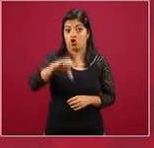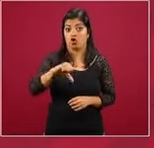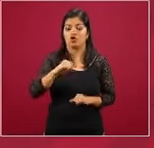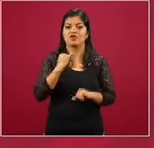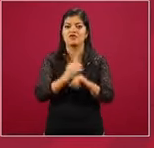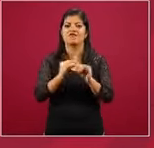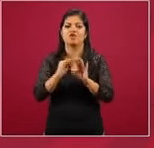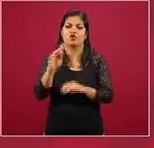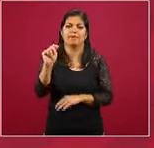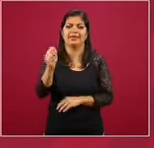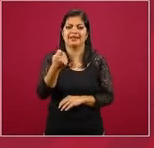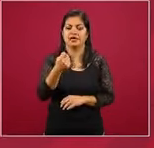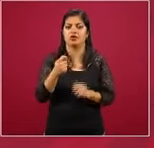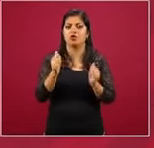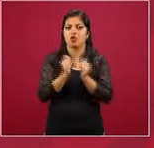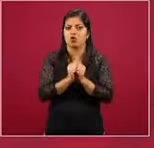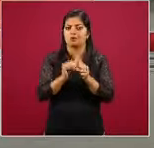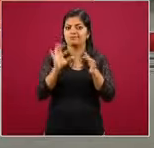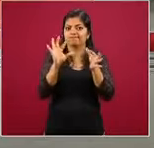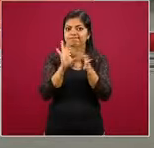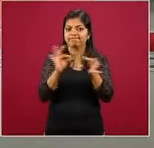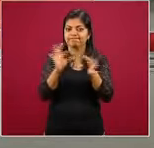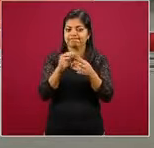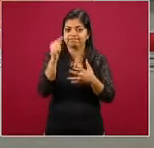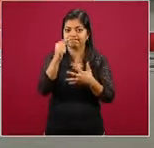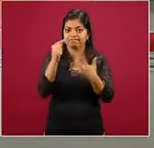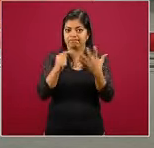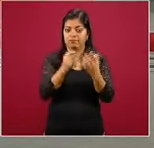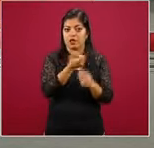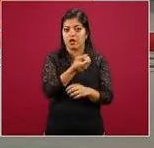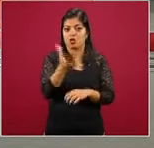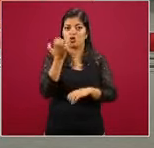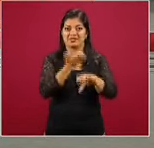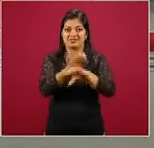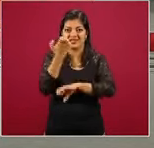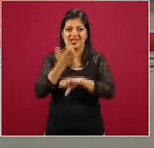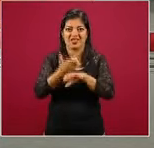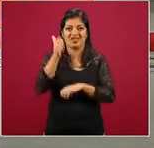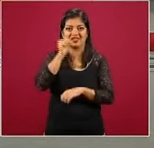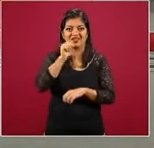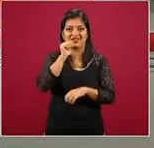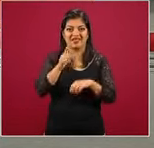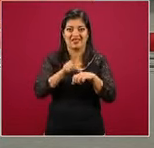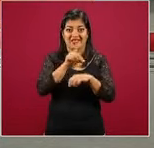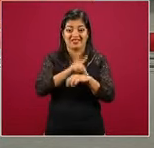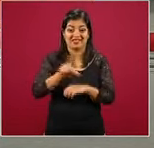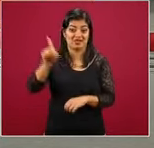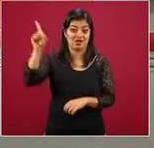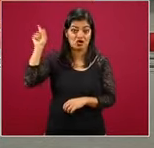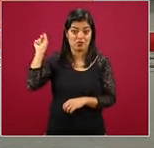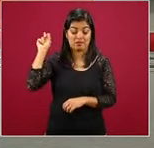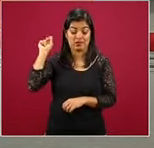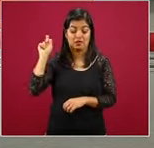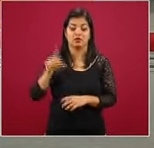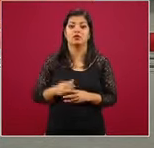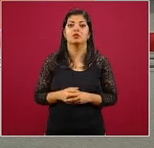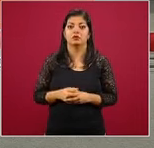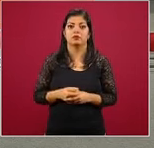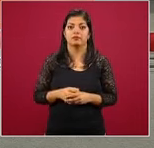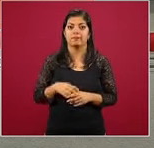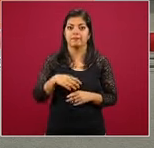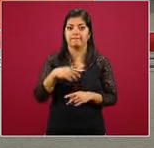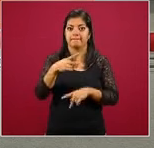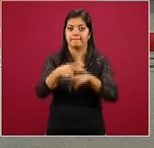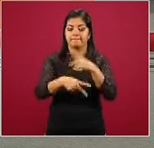informe técnico con detalles de algunas entidades federativas, como lo hemos estado presentando desde el domingo pasado, y vamos